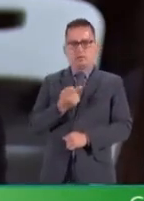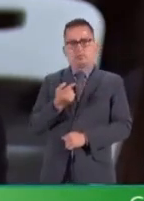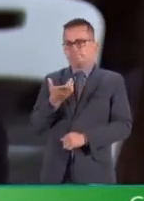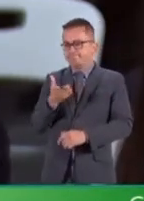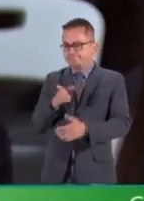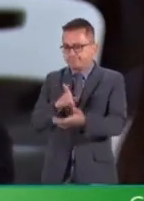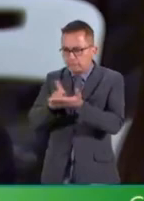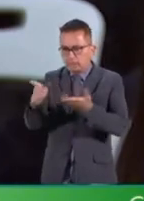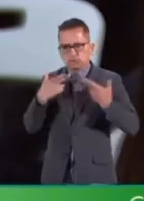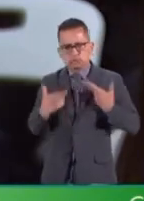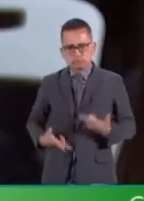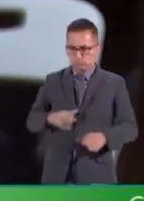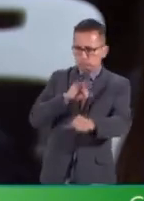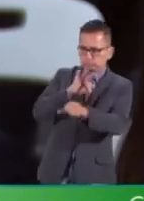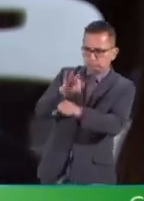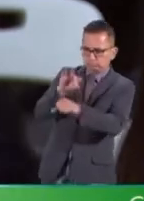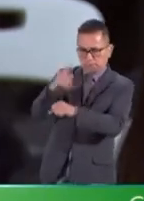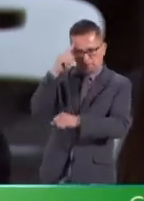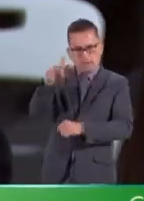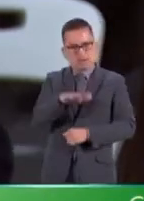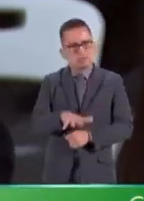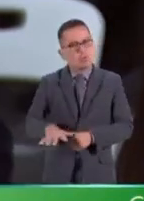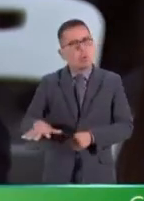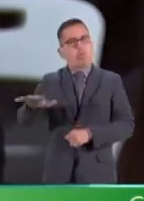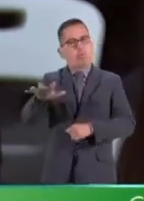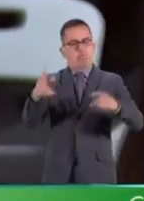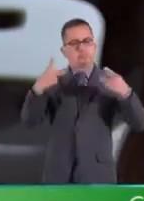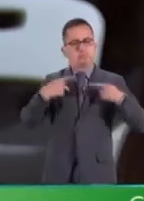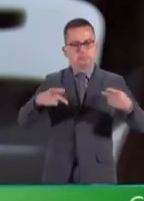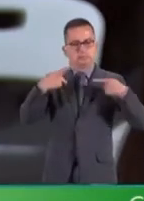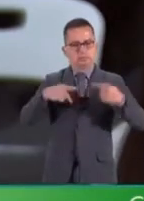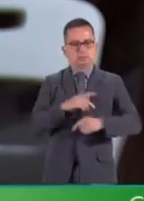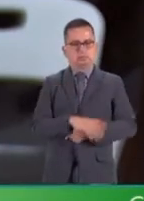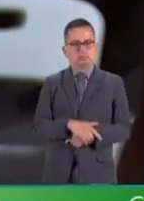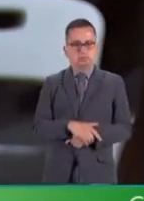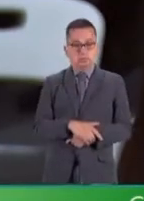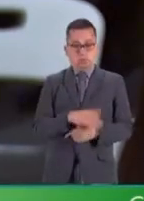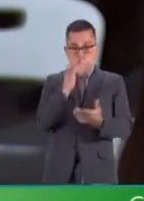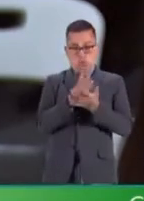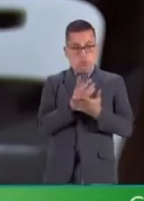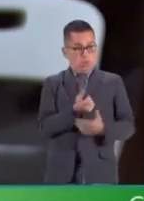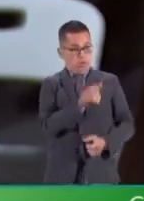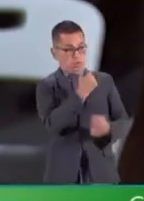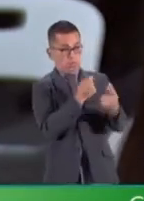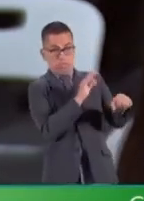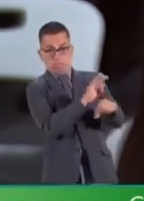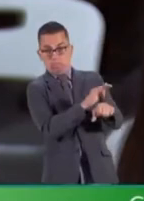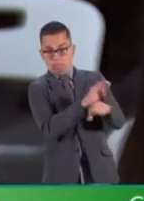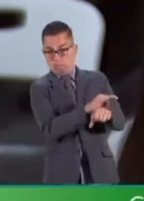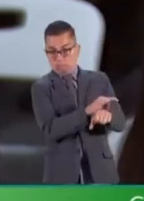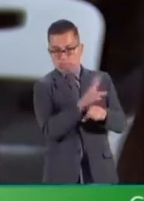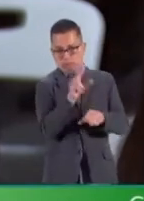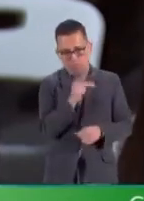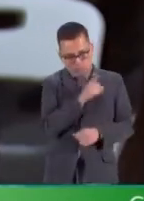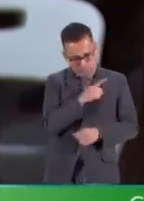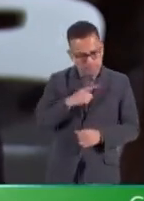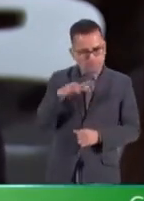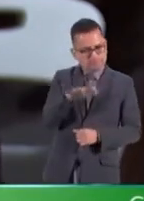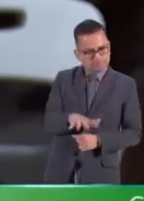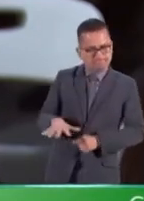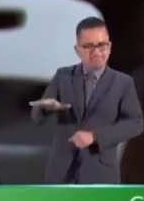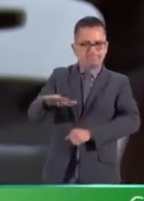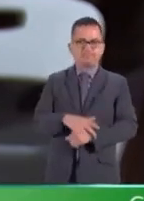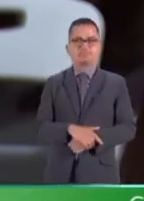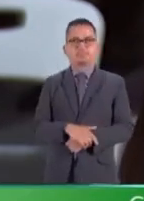las garantías de todas las personas, y no tan solo de unos cuantos. Por eso,